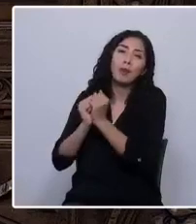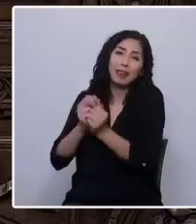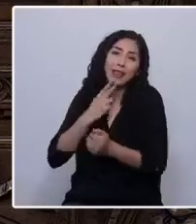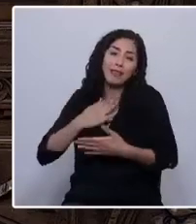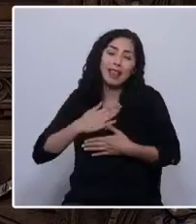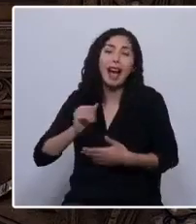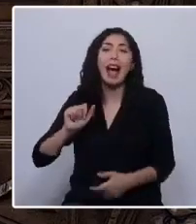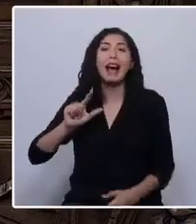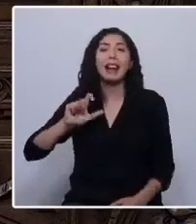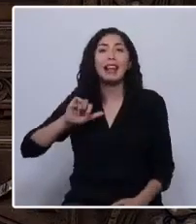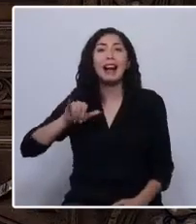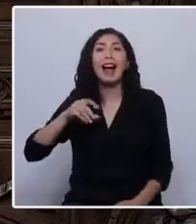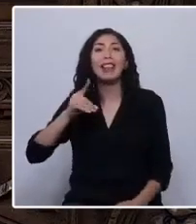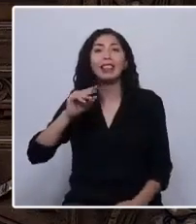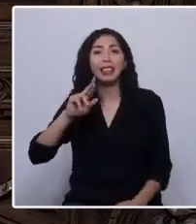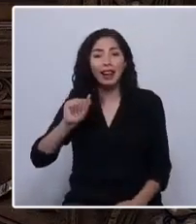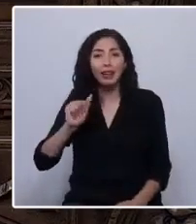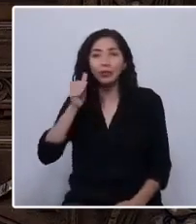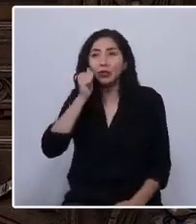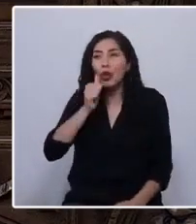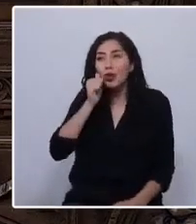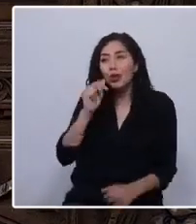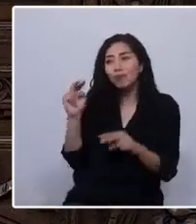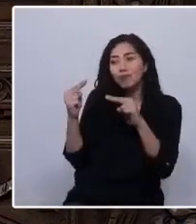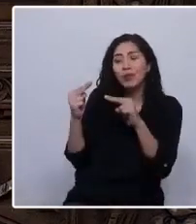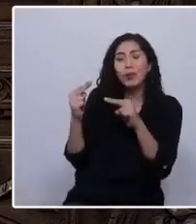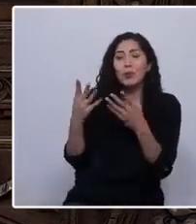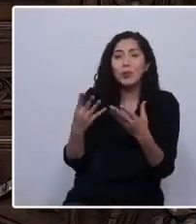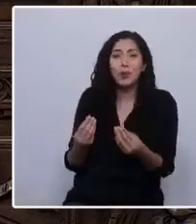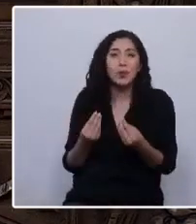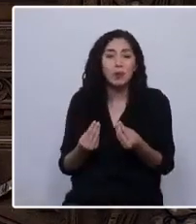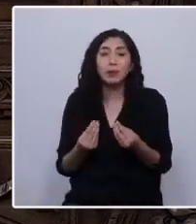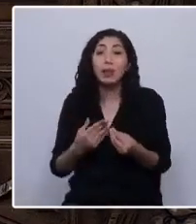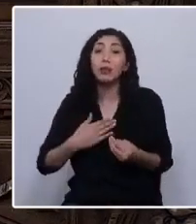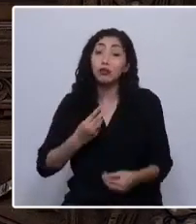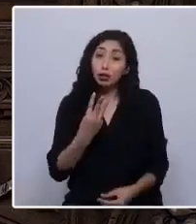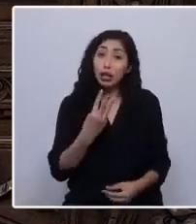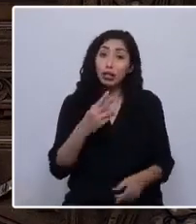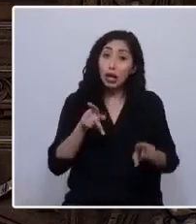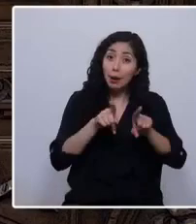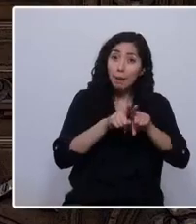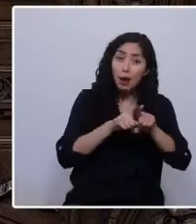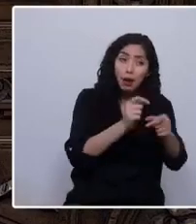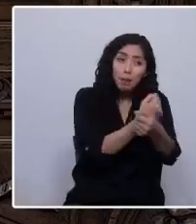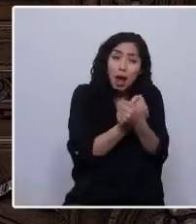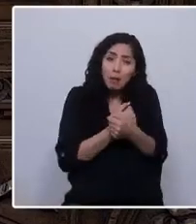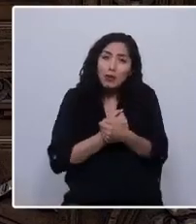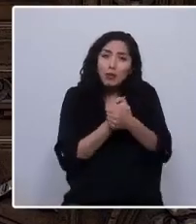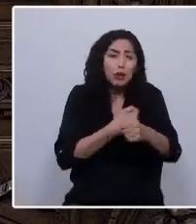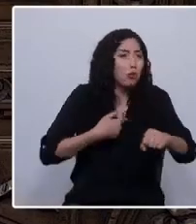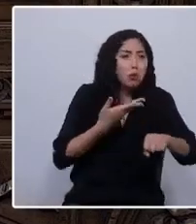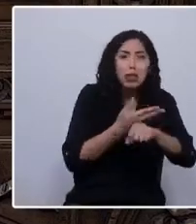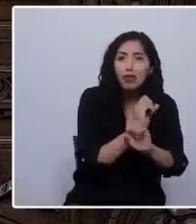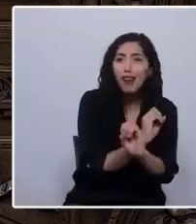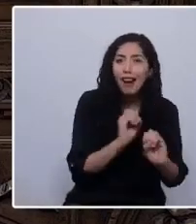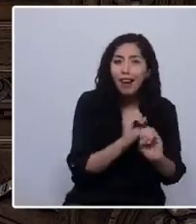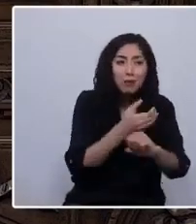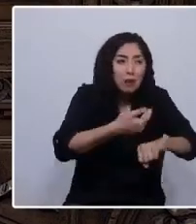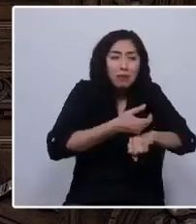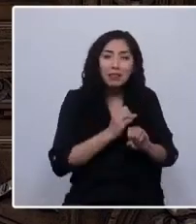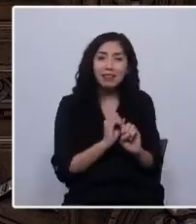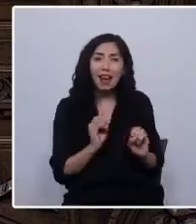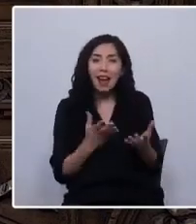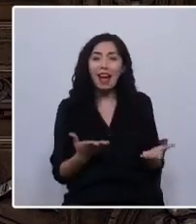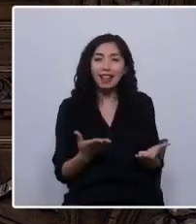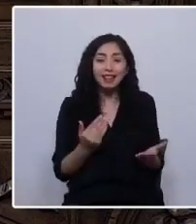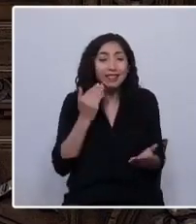cada día, tiene más sentido. Tengo 3 hermanas que amo y me aman sin pedir nada o casi nada, que no es lo mismo, pero